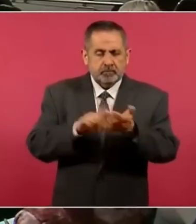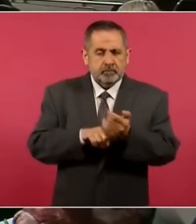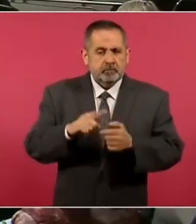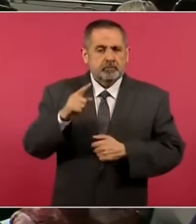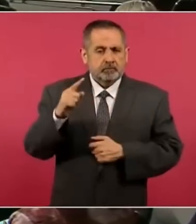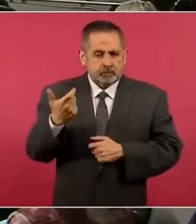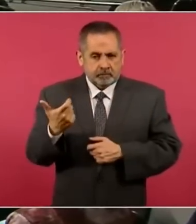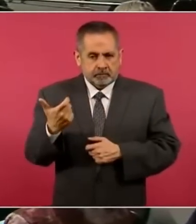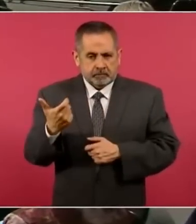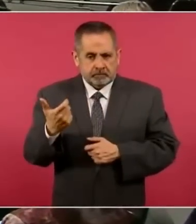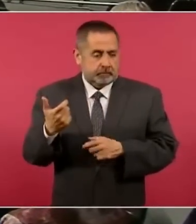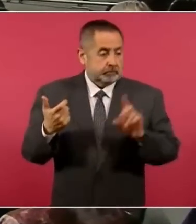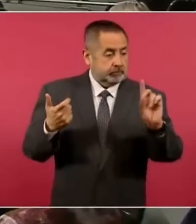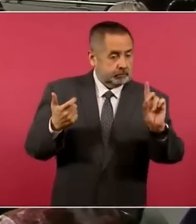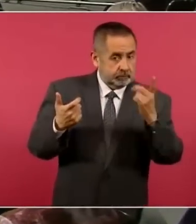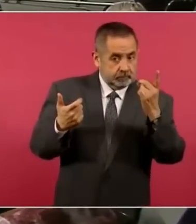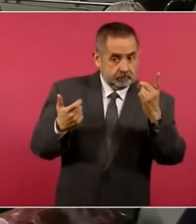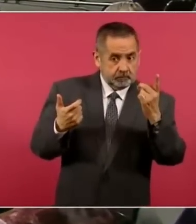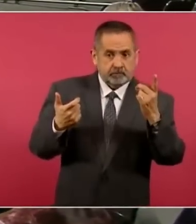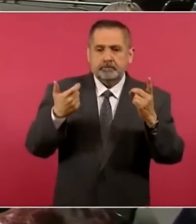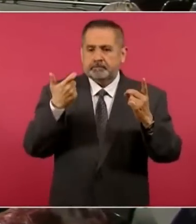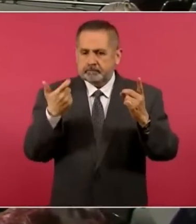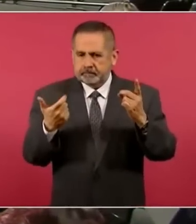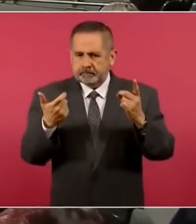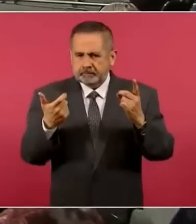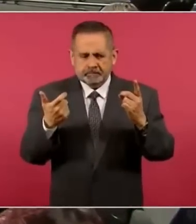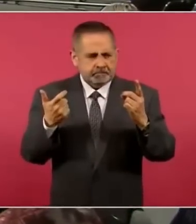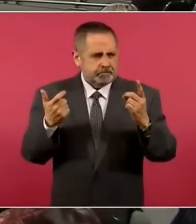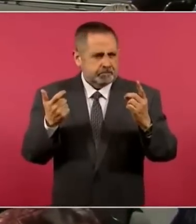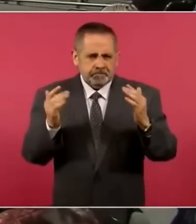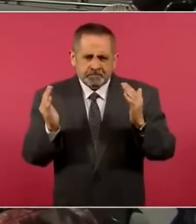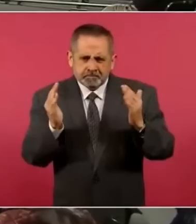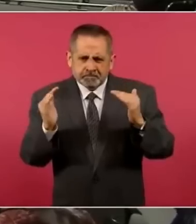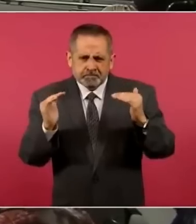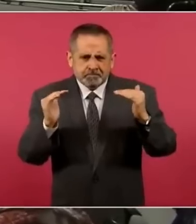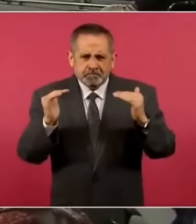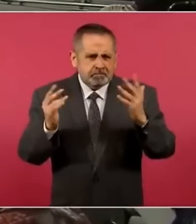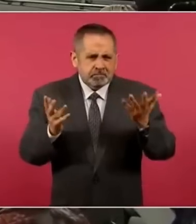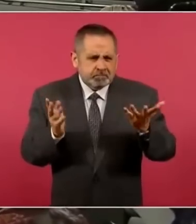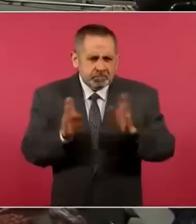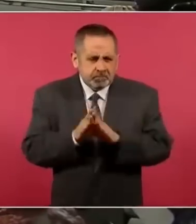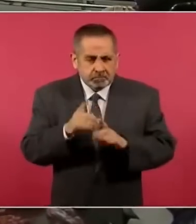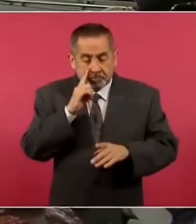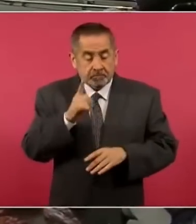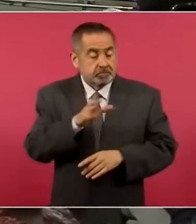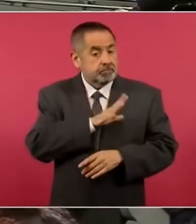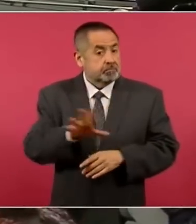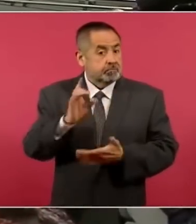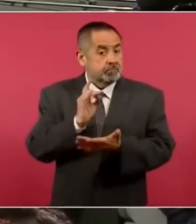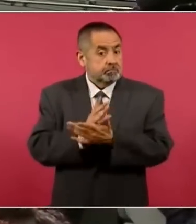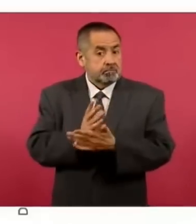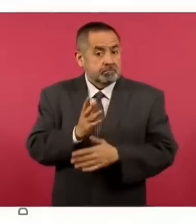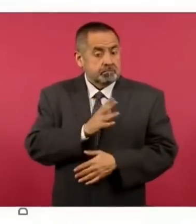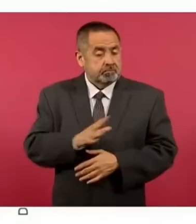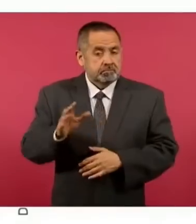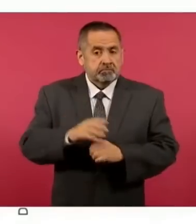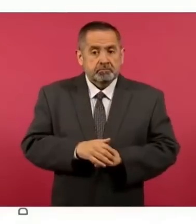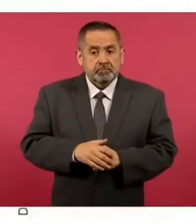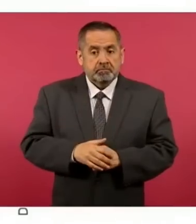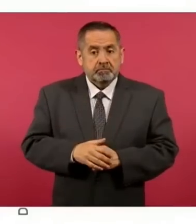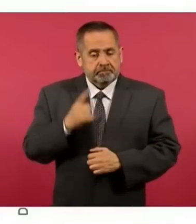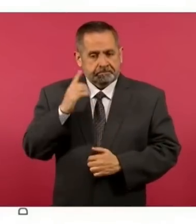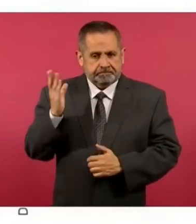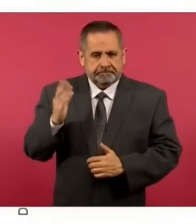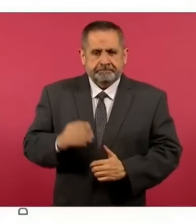relación al dólar? Esto es excepcional. único, no se veía en